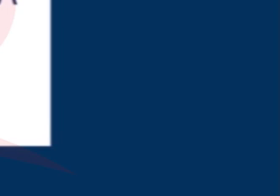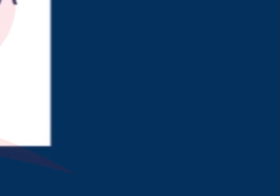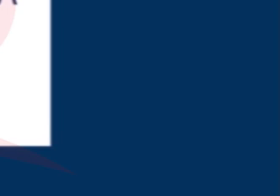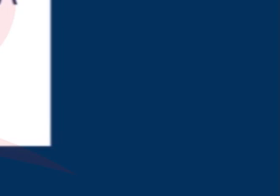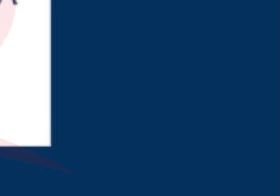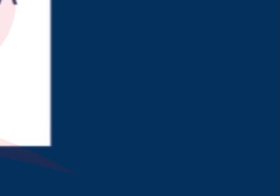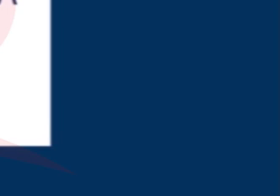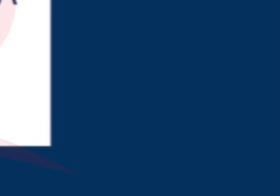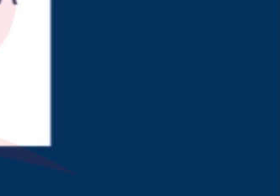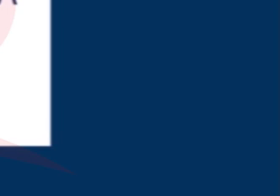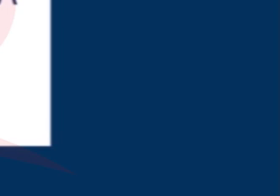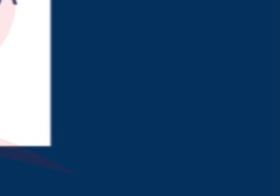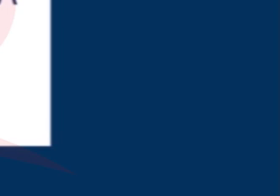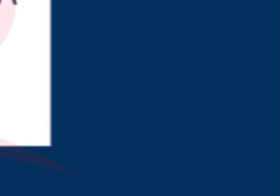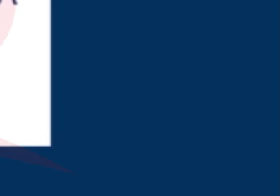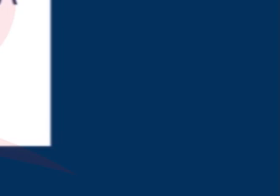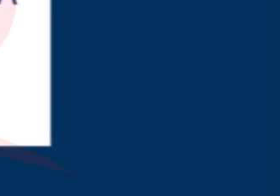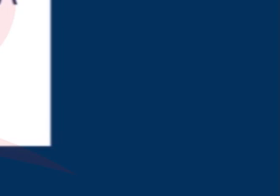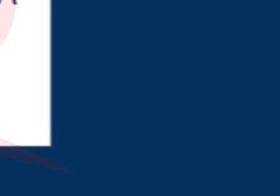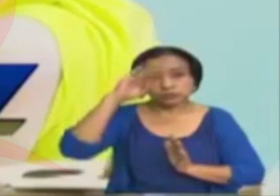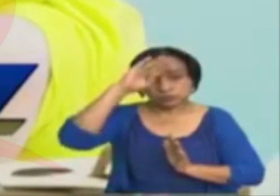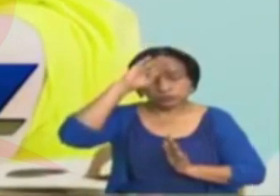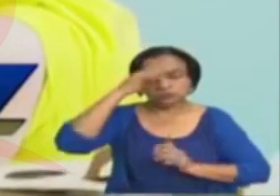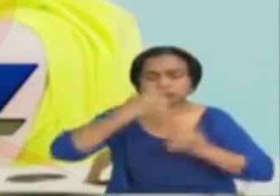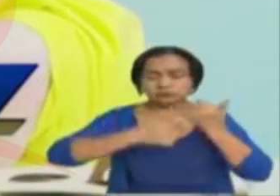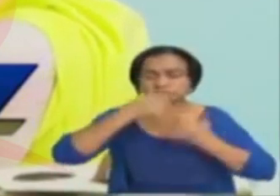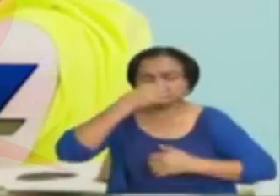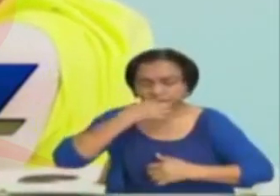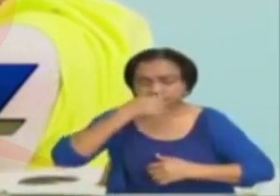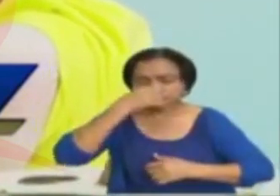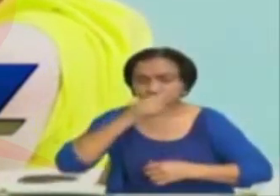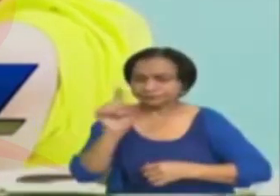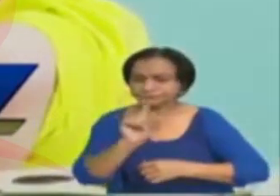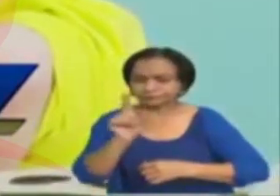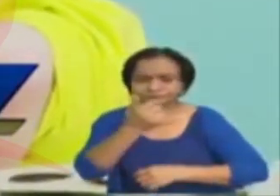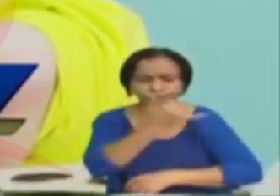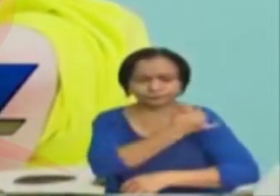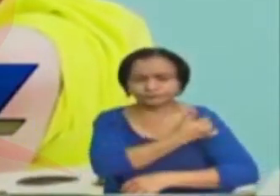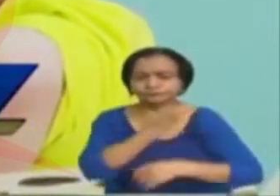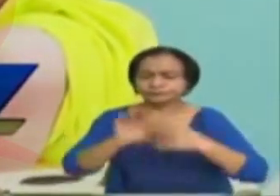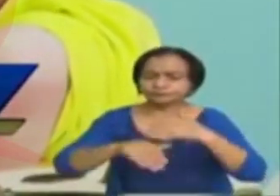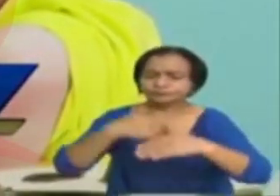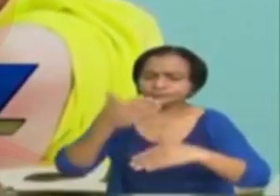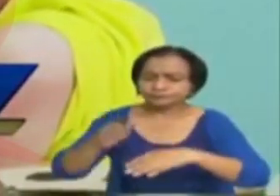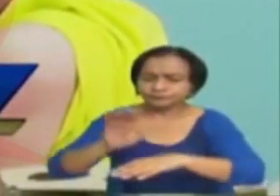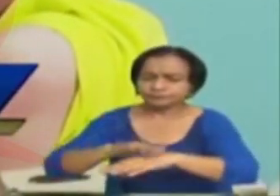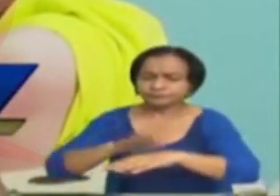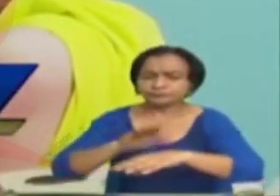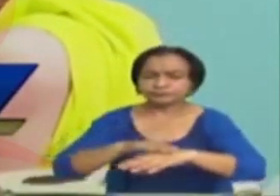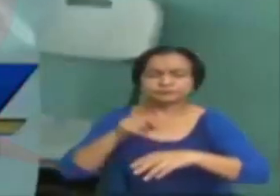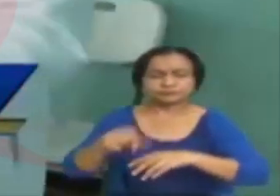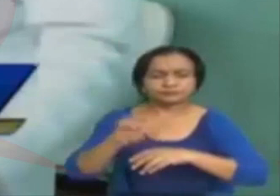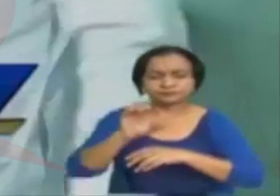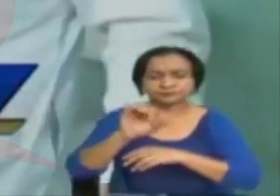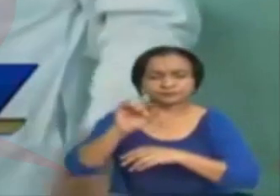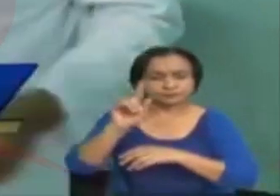San Marcos Casa de la Cultura a las 7, Dolores a las 7, Casa para Personas con Necesidades Especiales, Santa Teresa a las 7,